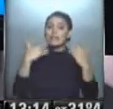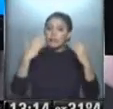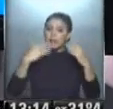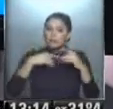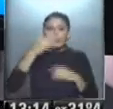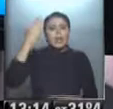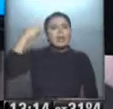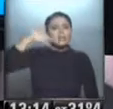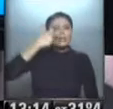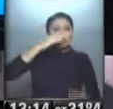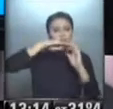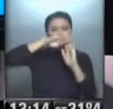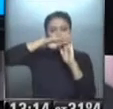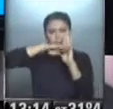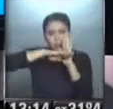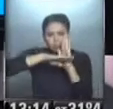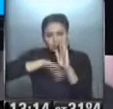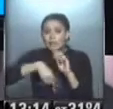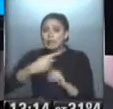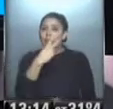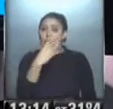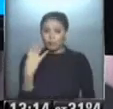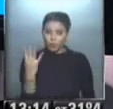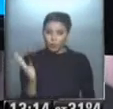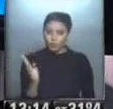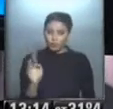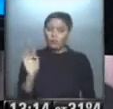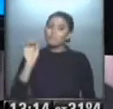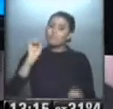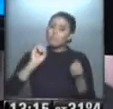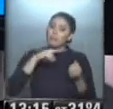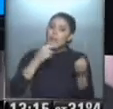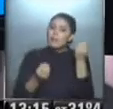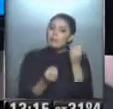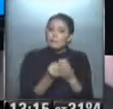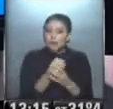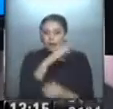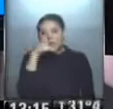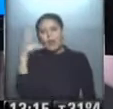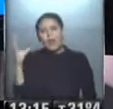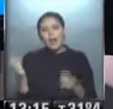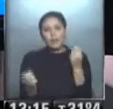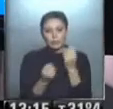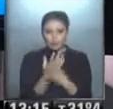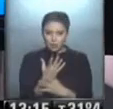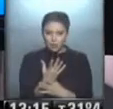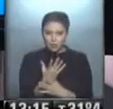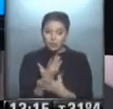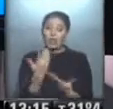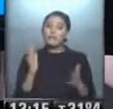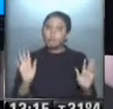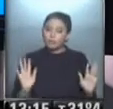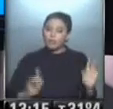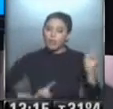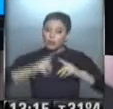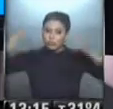de 32 a 24 para mañana. Durante la primer parte del viernes, durante la madrugada, la mañana, es la